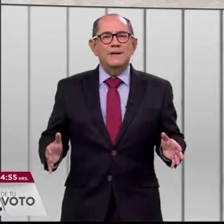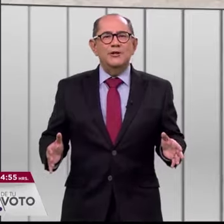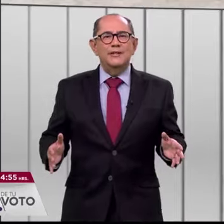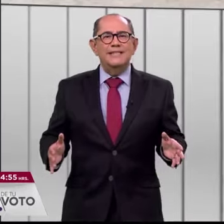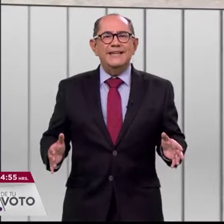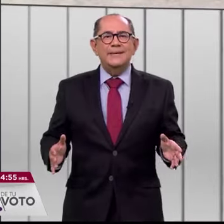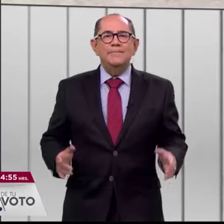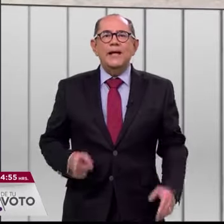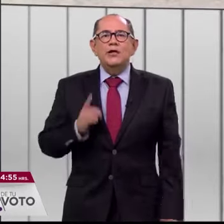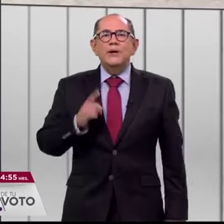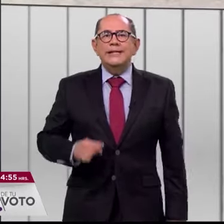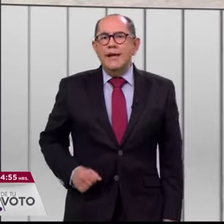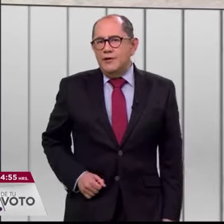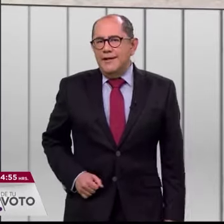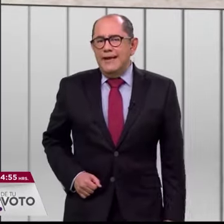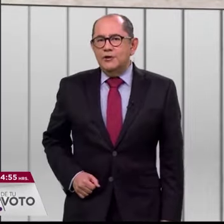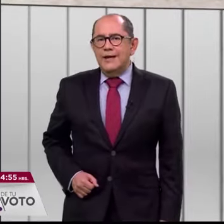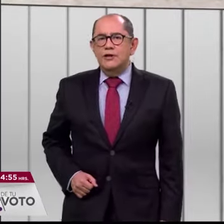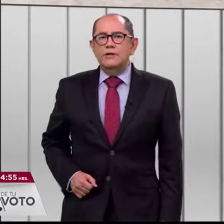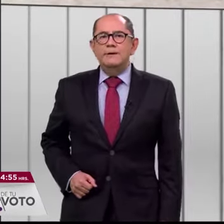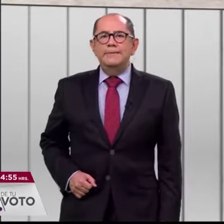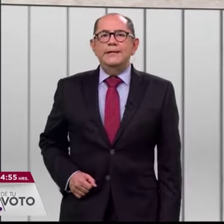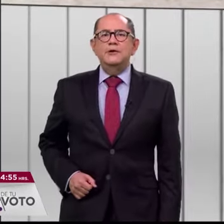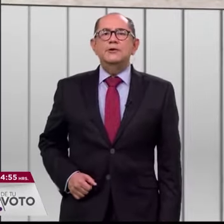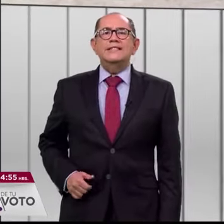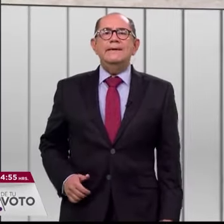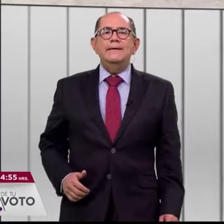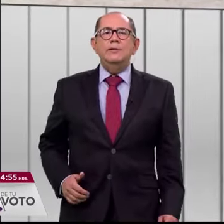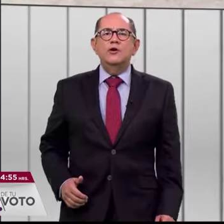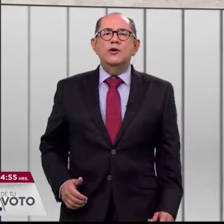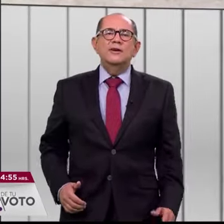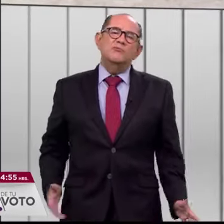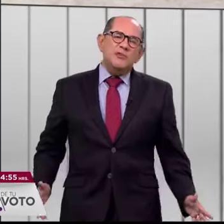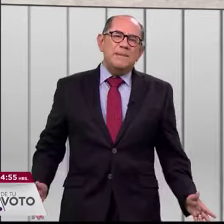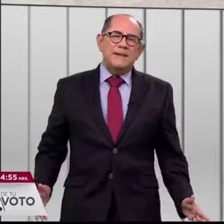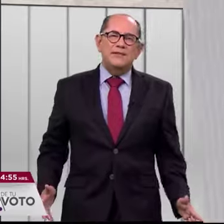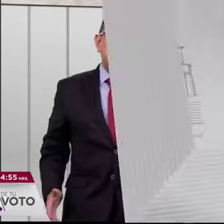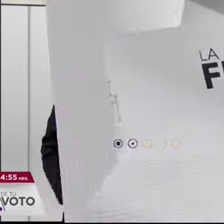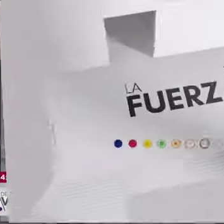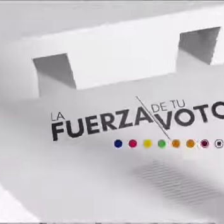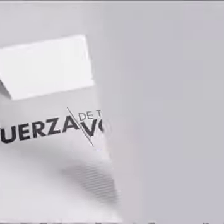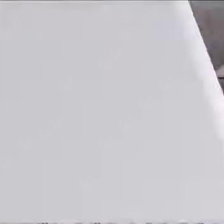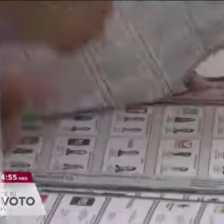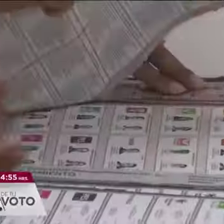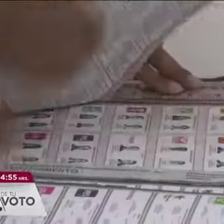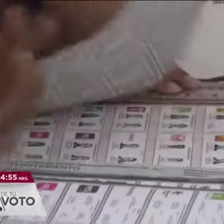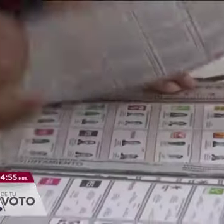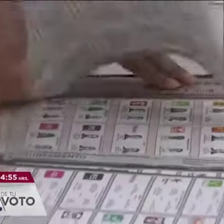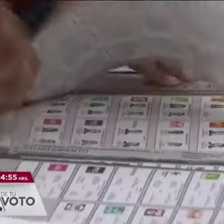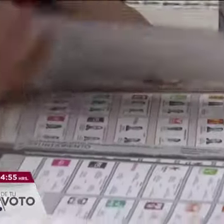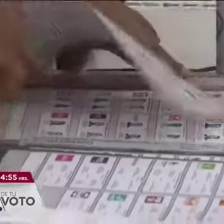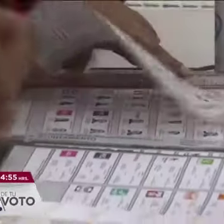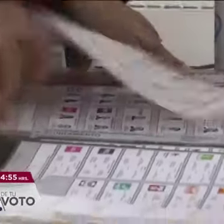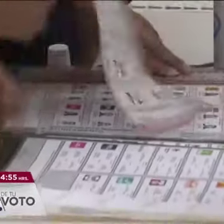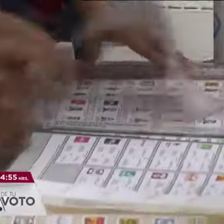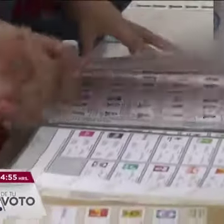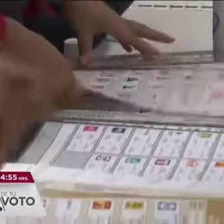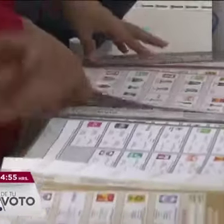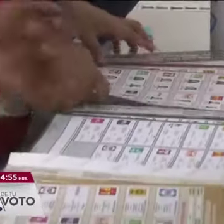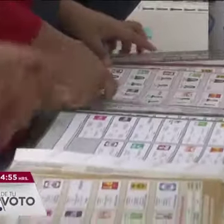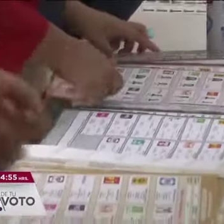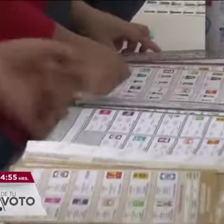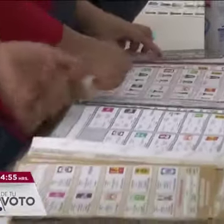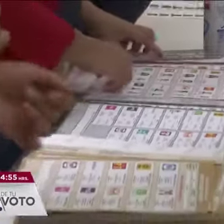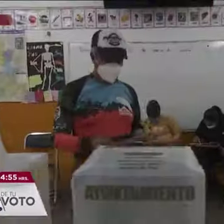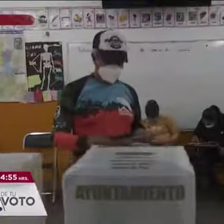Y aquí seguimos con más noticias. Durante la jornada electoral 2021 se vivió mucha pasión, sin lugar a duda, y se expresó